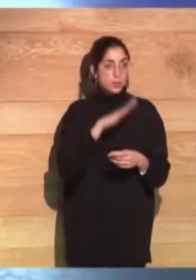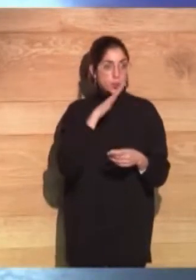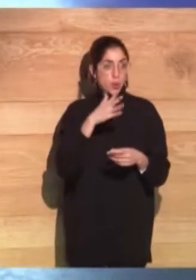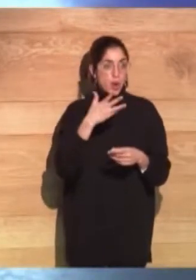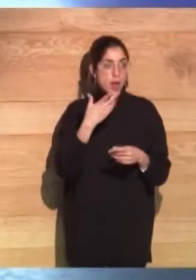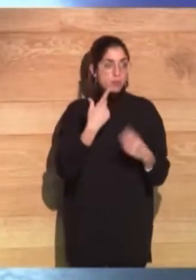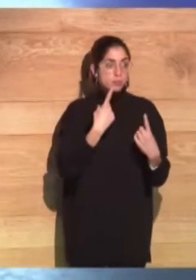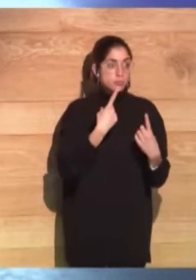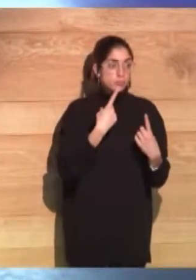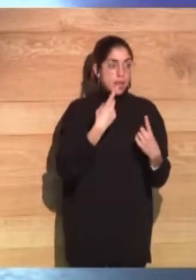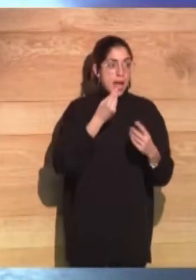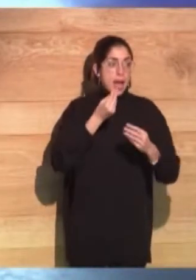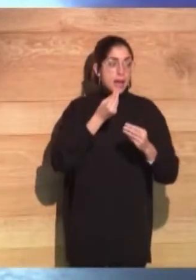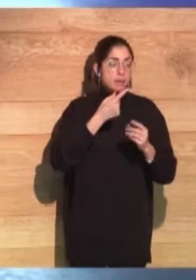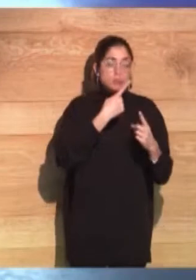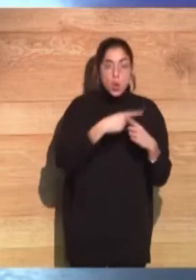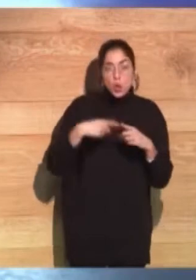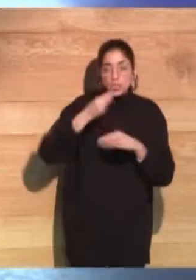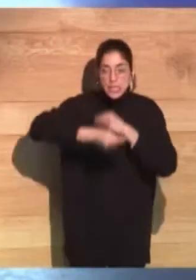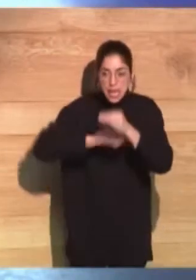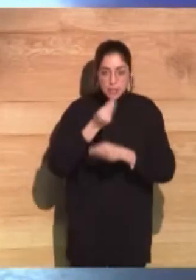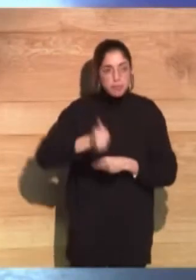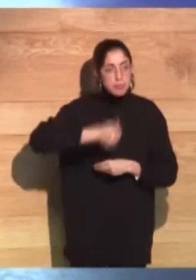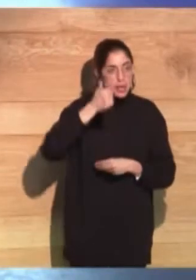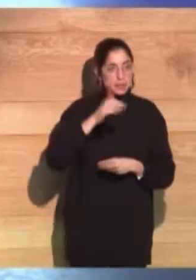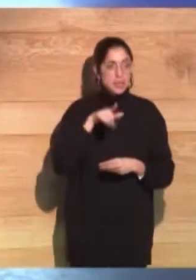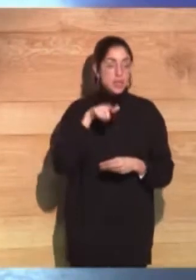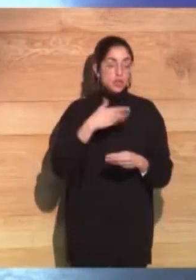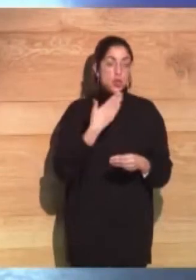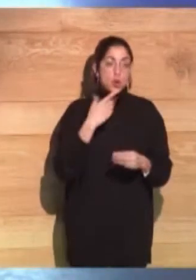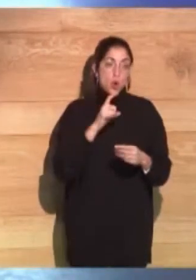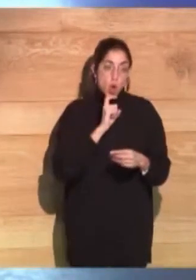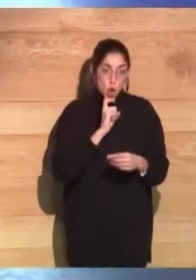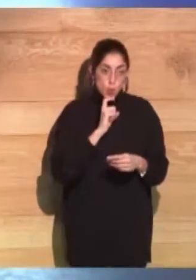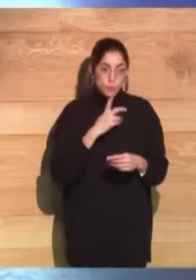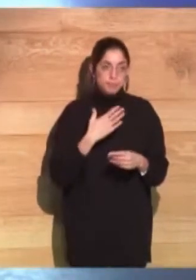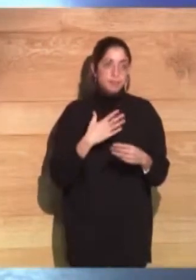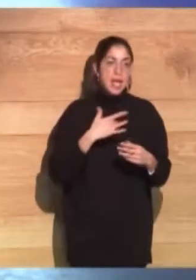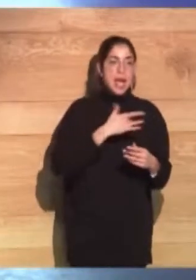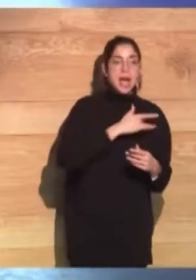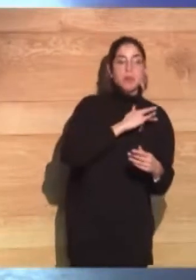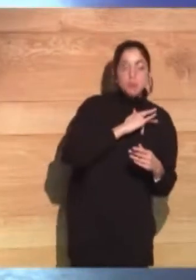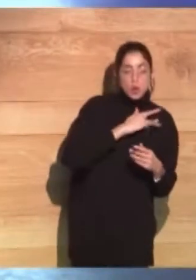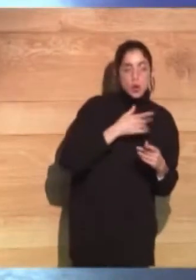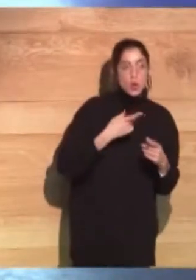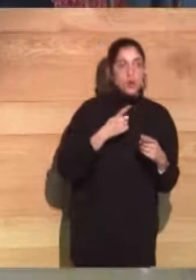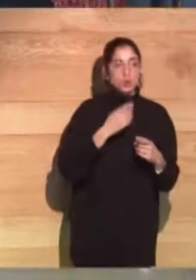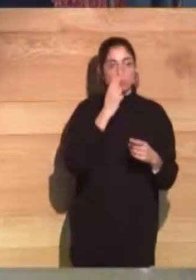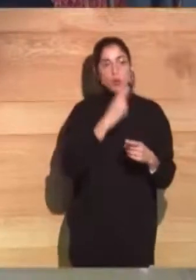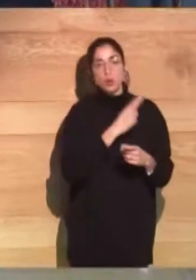más. Esto se hace con honor, con compromiso. Es verdad que trabajamos más